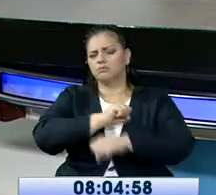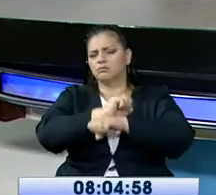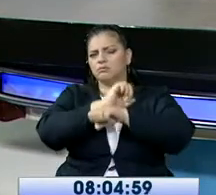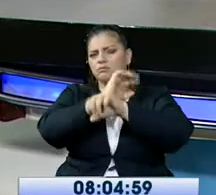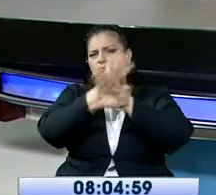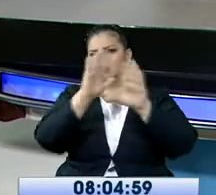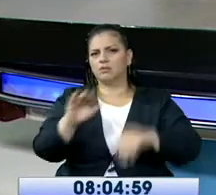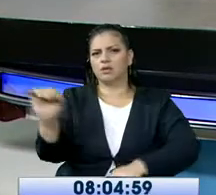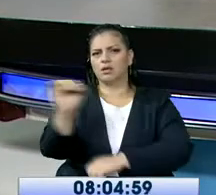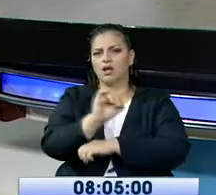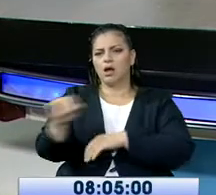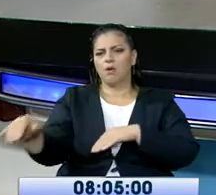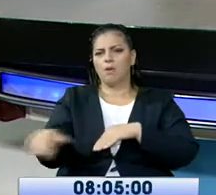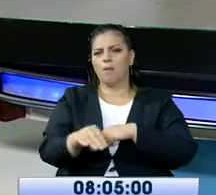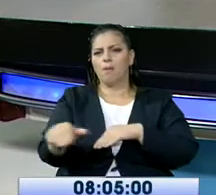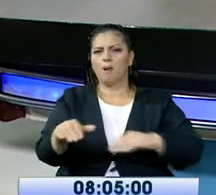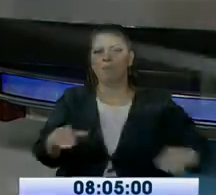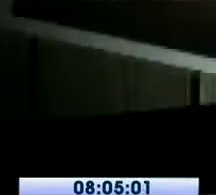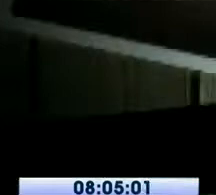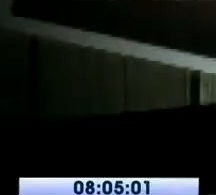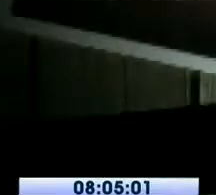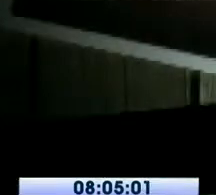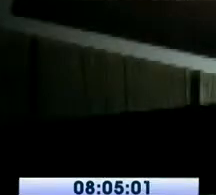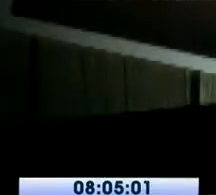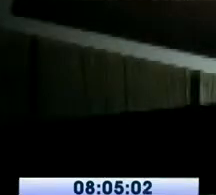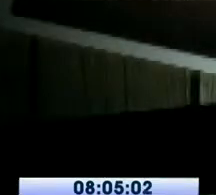esa información.